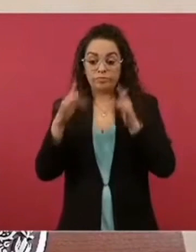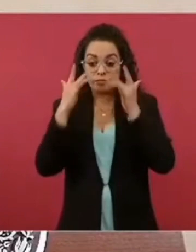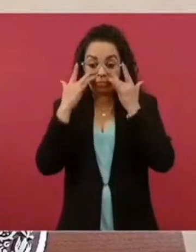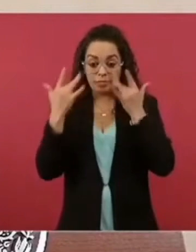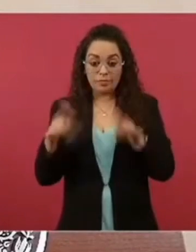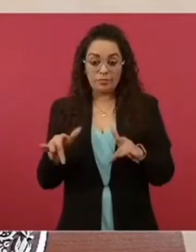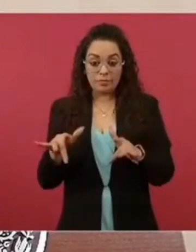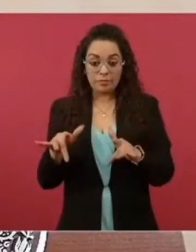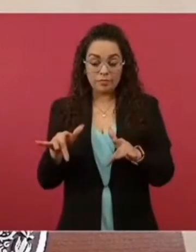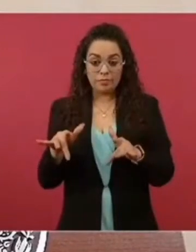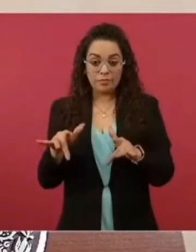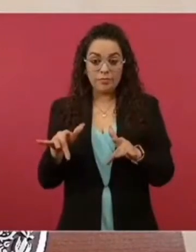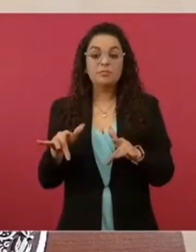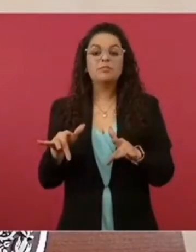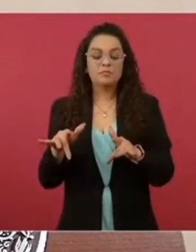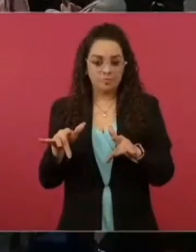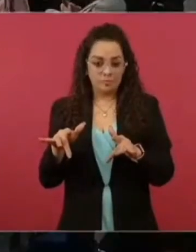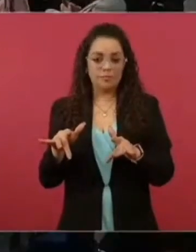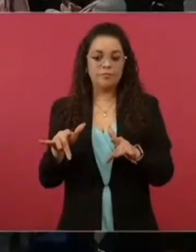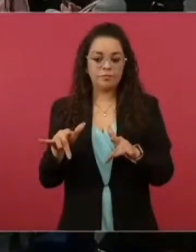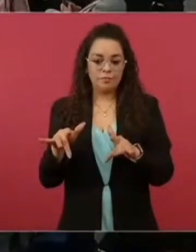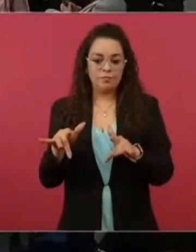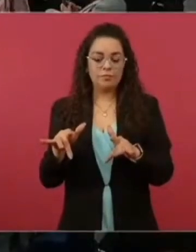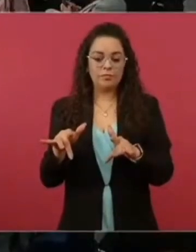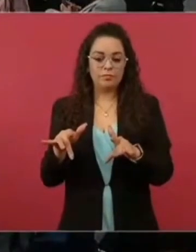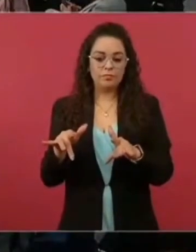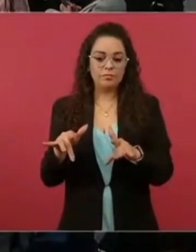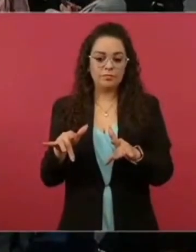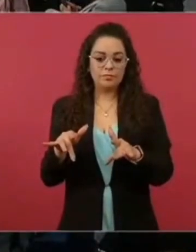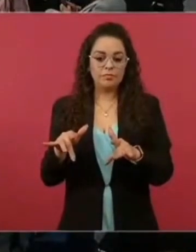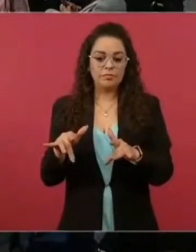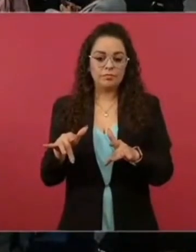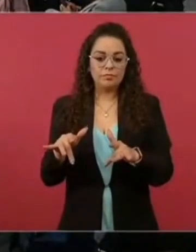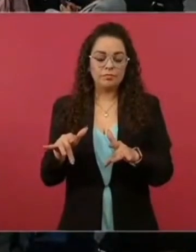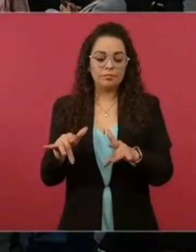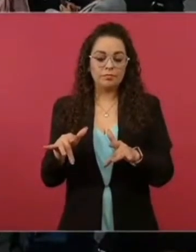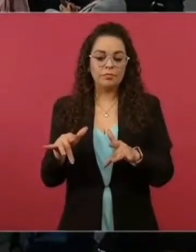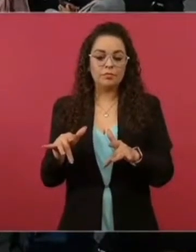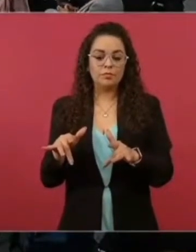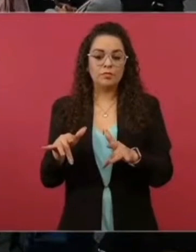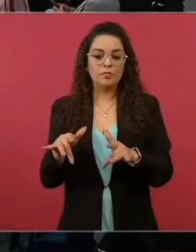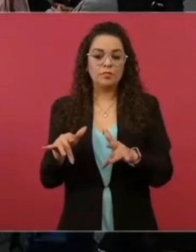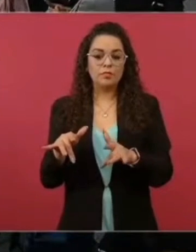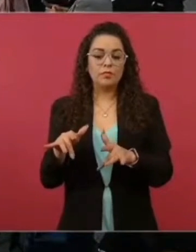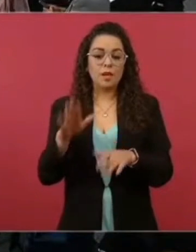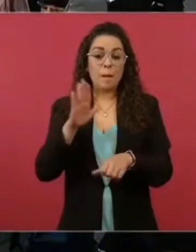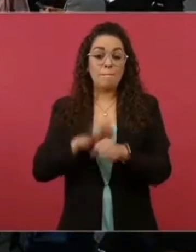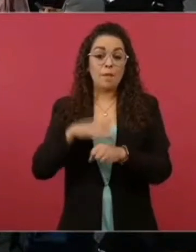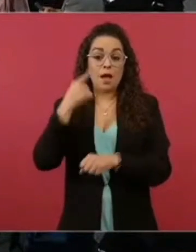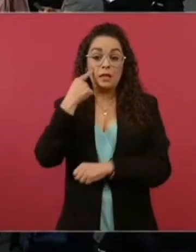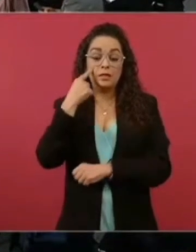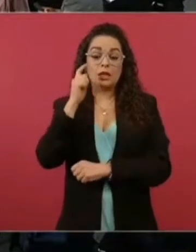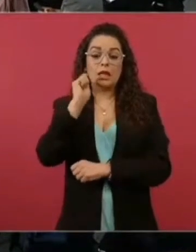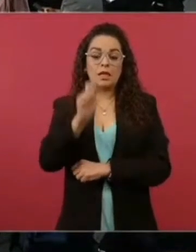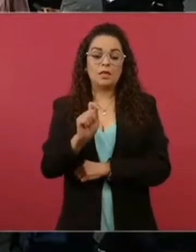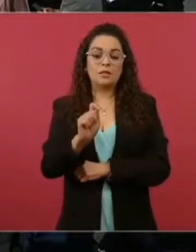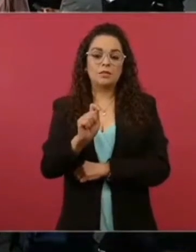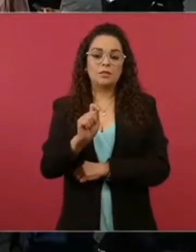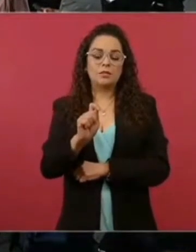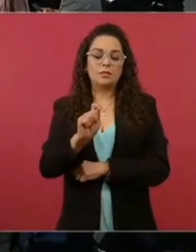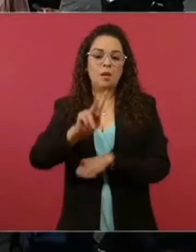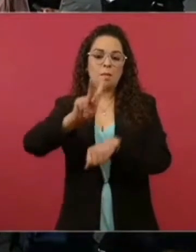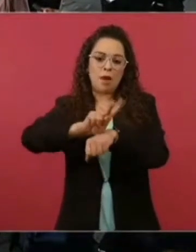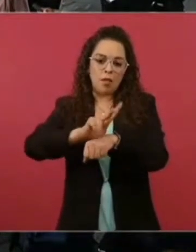Sí, deserción escolar. ¿Cómo, sobre todo en el nivel medio superior, que es